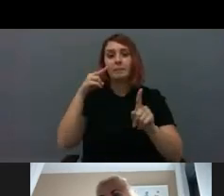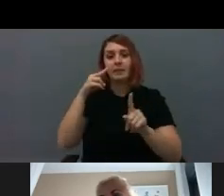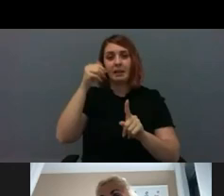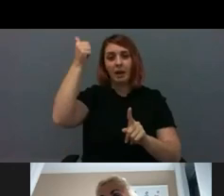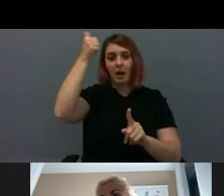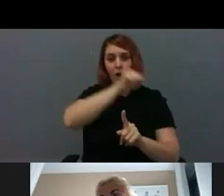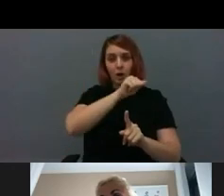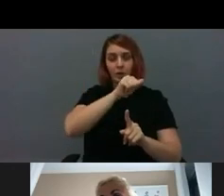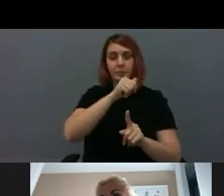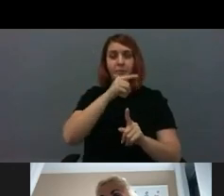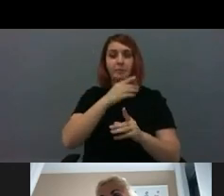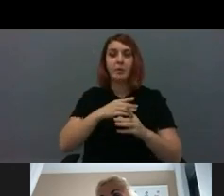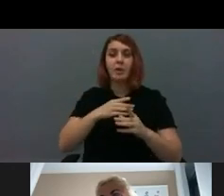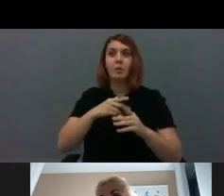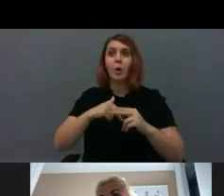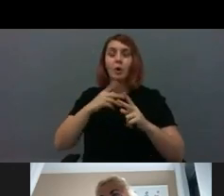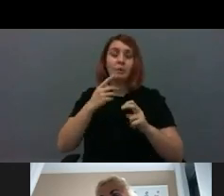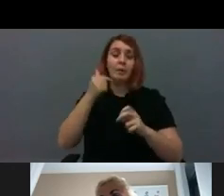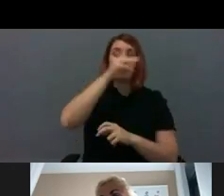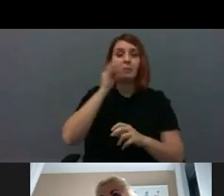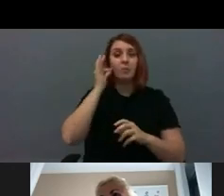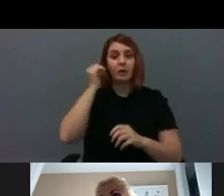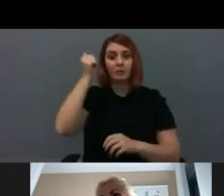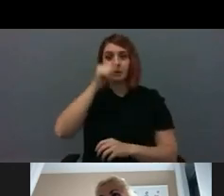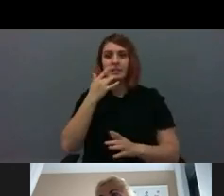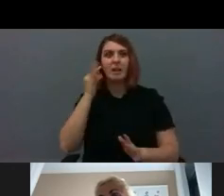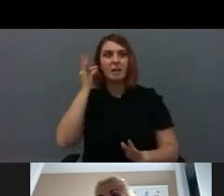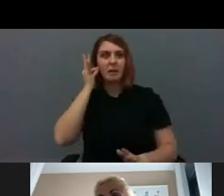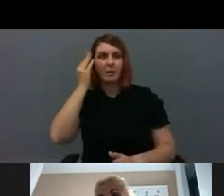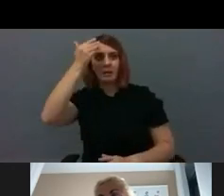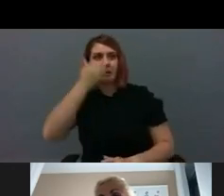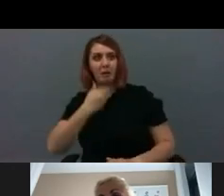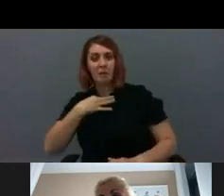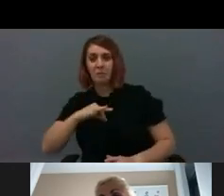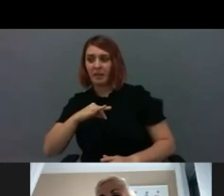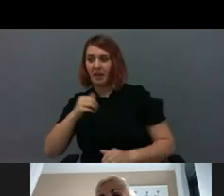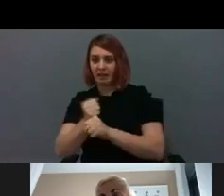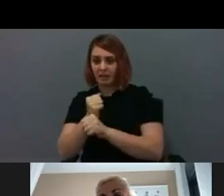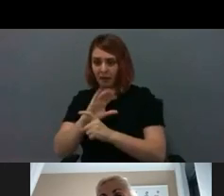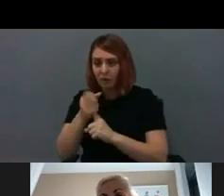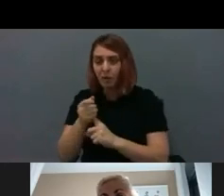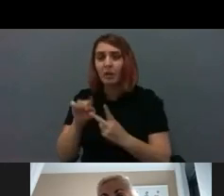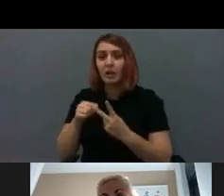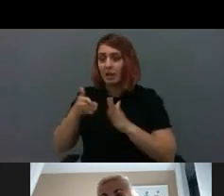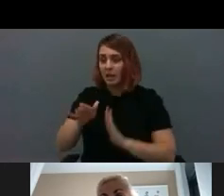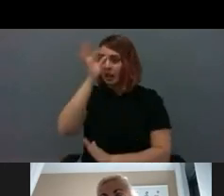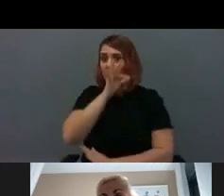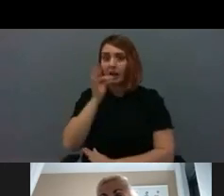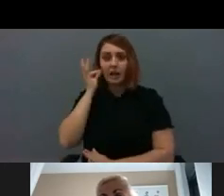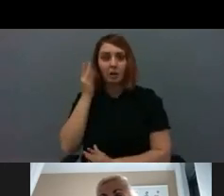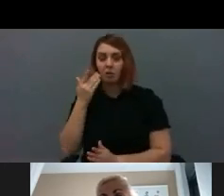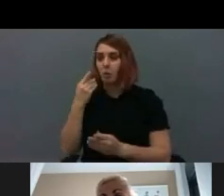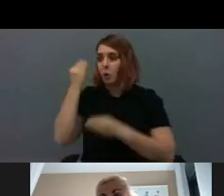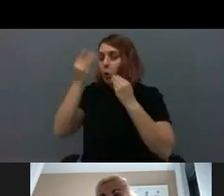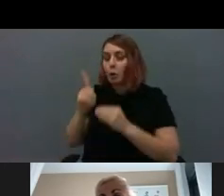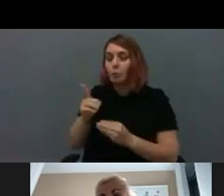de hombres y mujeres, pues claro, no se contempla que una mujer con parálisis cerebral pueda tener un empleo, pueda tener una hija, un hijo, es decir, no se contempla